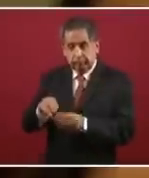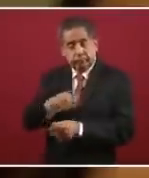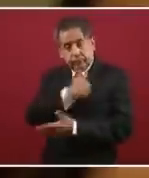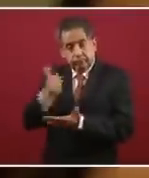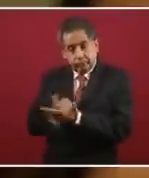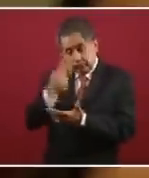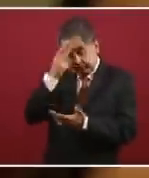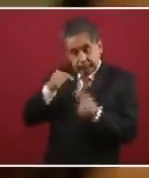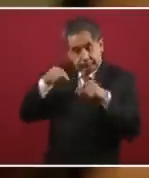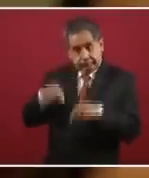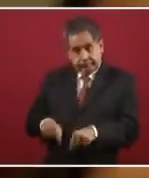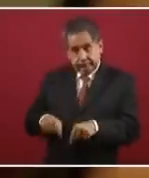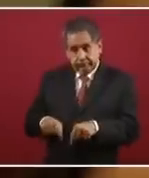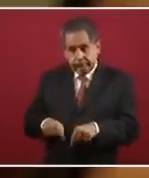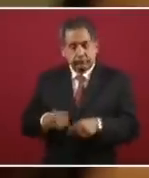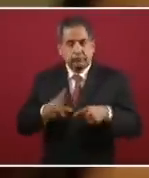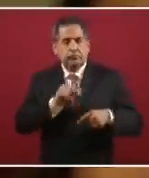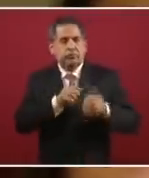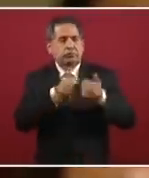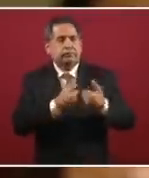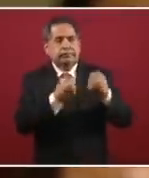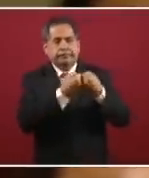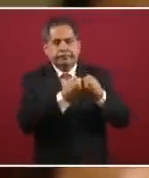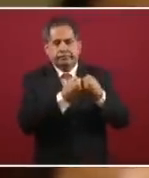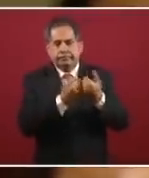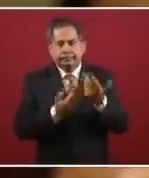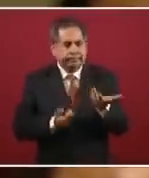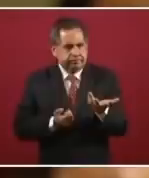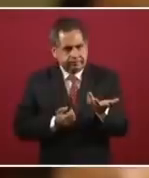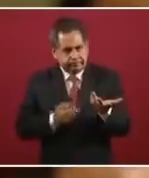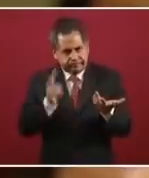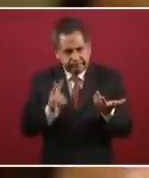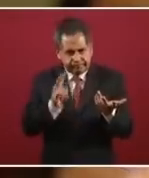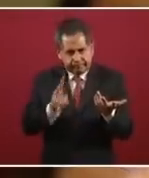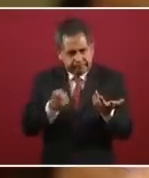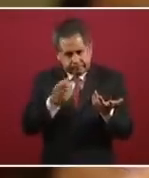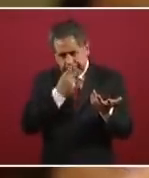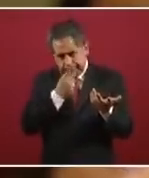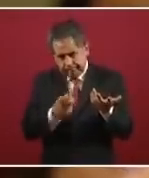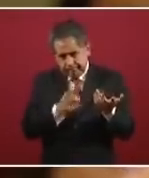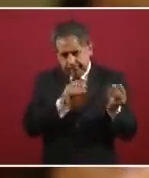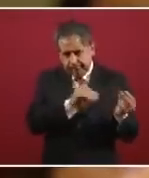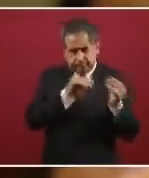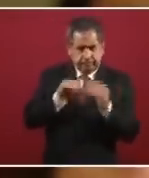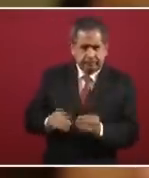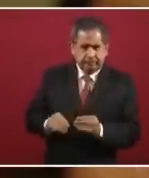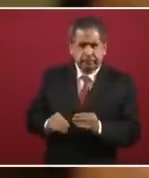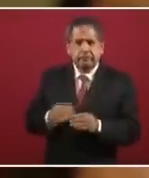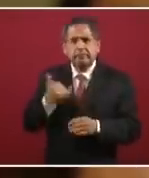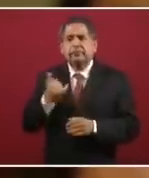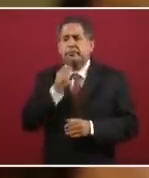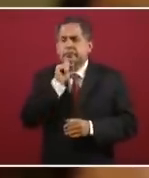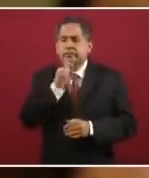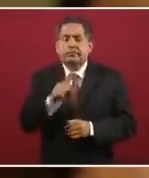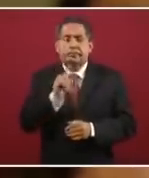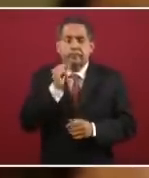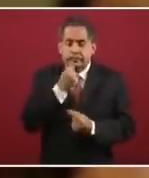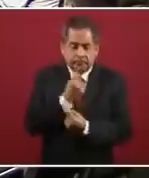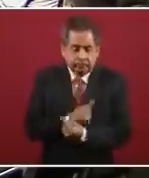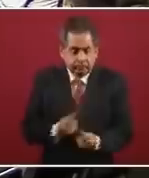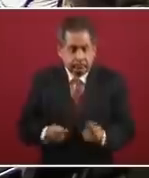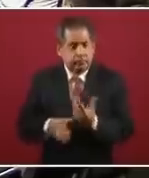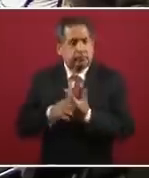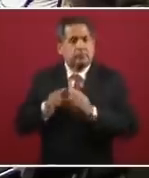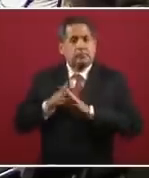México a fin de que no estén en la frontera. ¿Qué tan cierto es esta circunstancia? Y la parte de los niños migrantes que